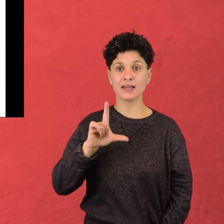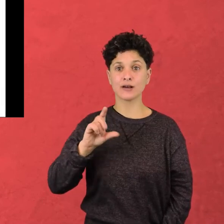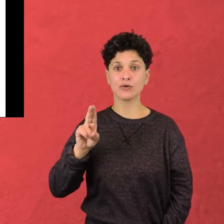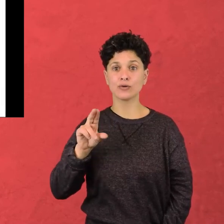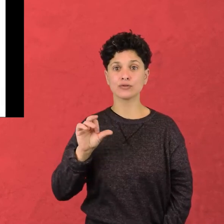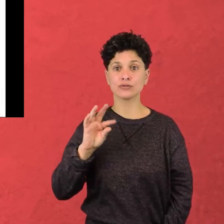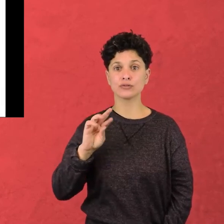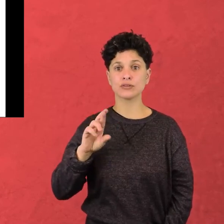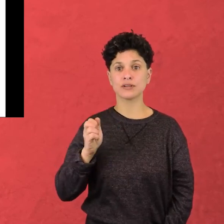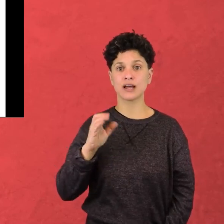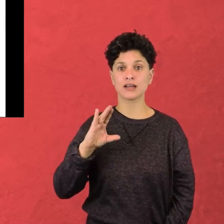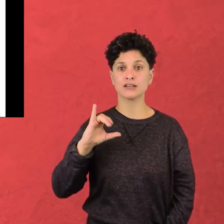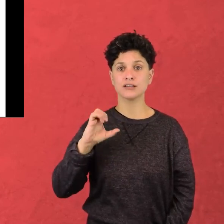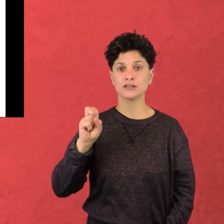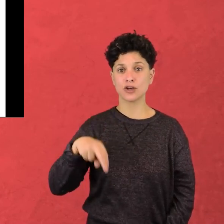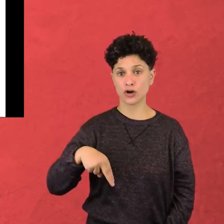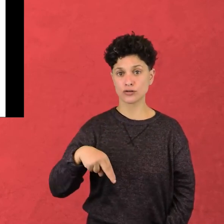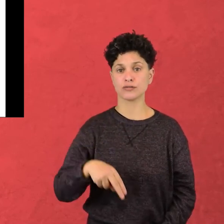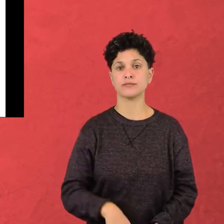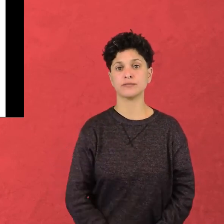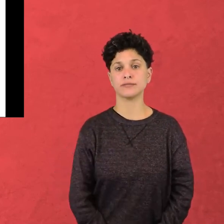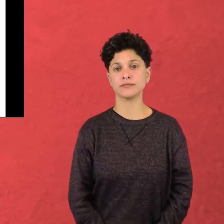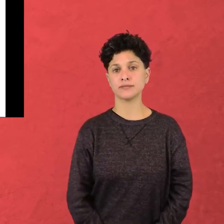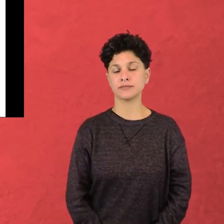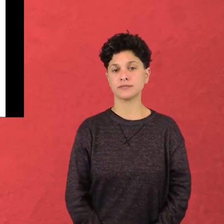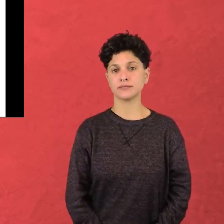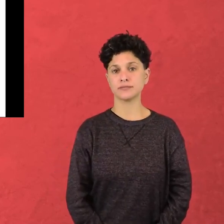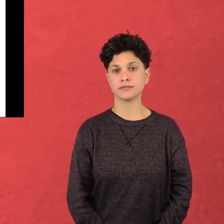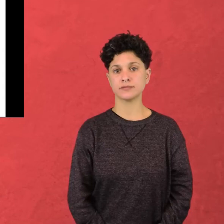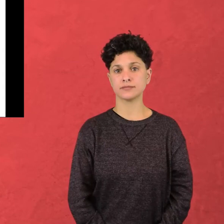Dijimos que tenemos el concepto de ilustración,